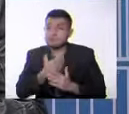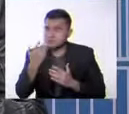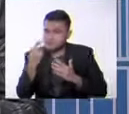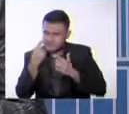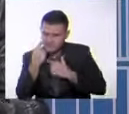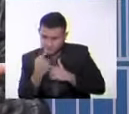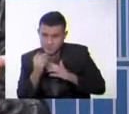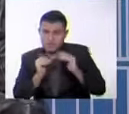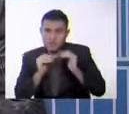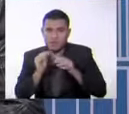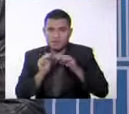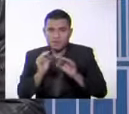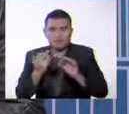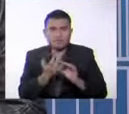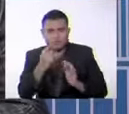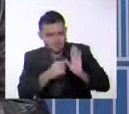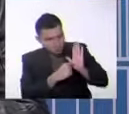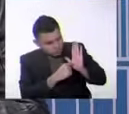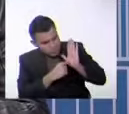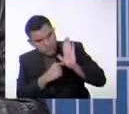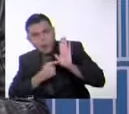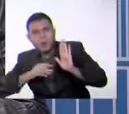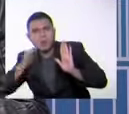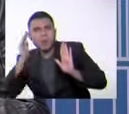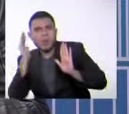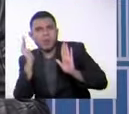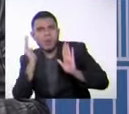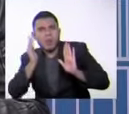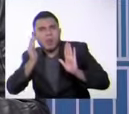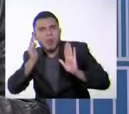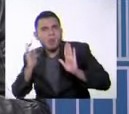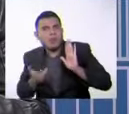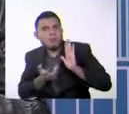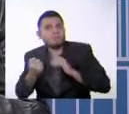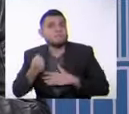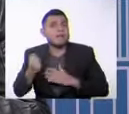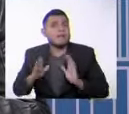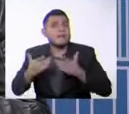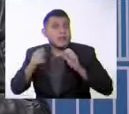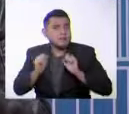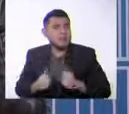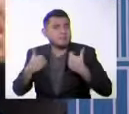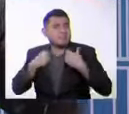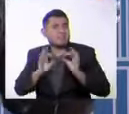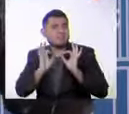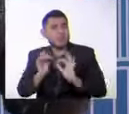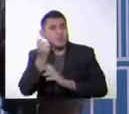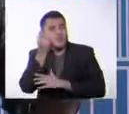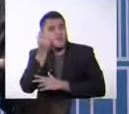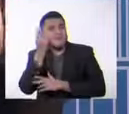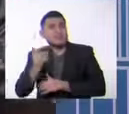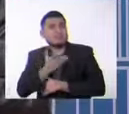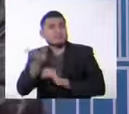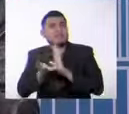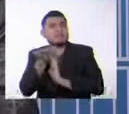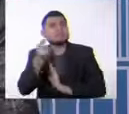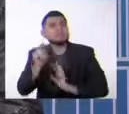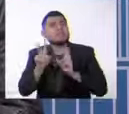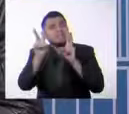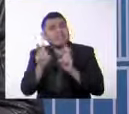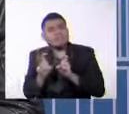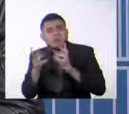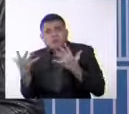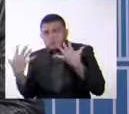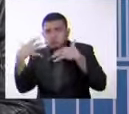visualizado también, se los hemos mostrado a los estudiantes para que tengan una mayor comprensión de todo el desarrollo de estas temáticas que van unidas.